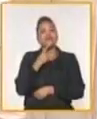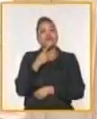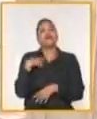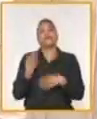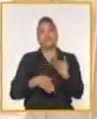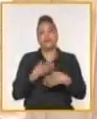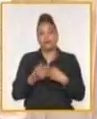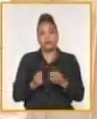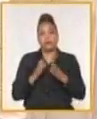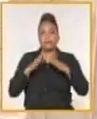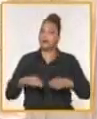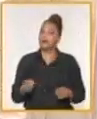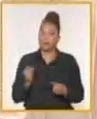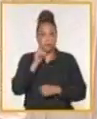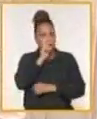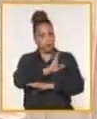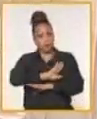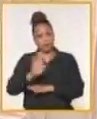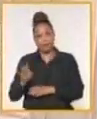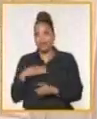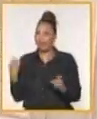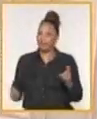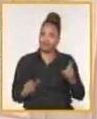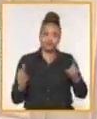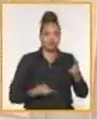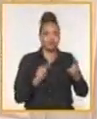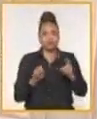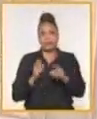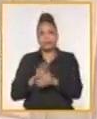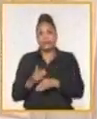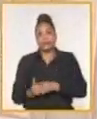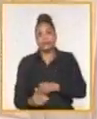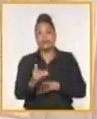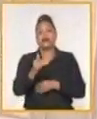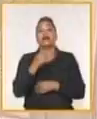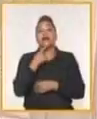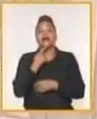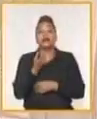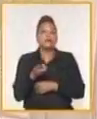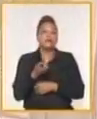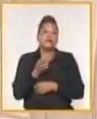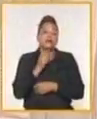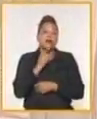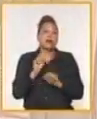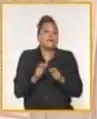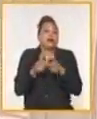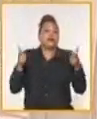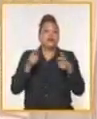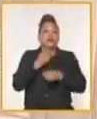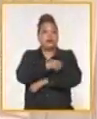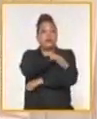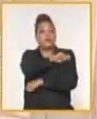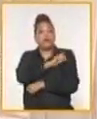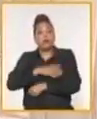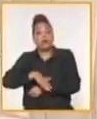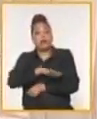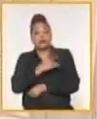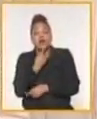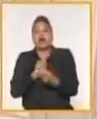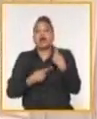la paz terminó para ellos. ¿Qué pasa? Que desde el punto de vista nacional, la mayoría de la población, aunque